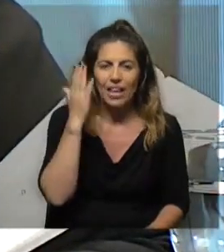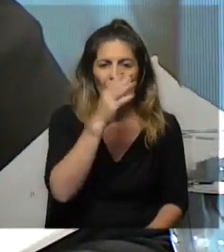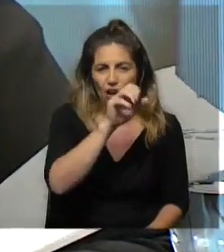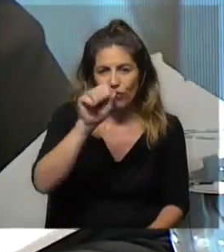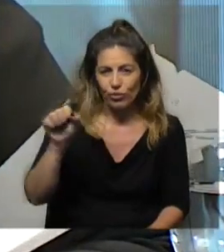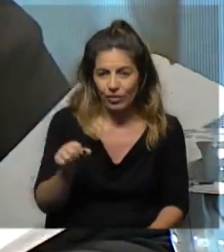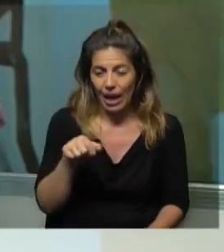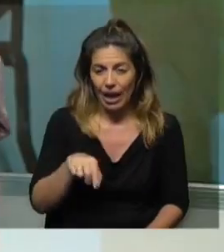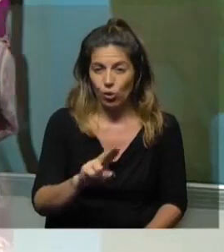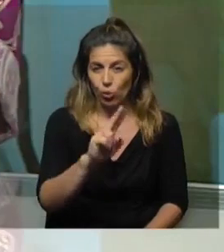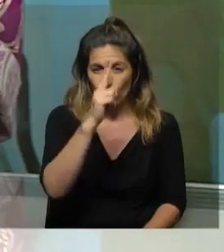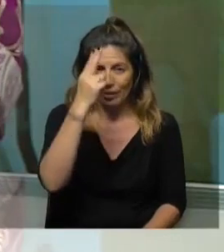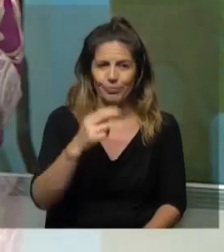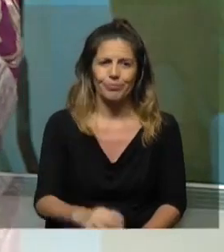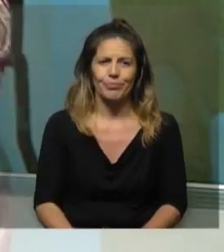país